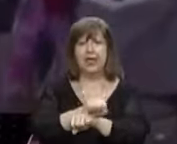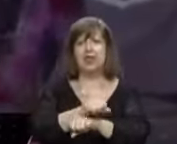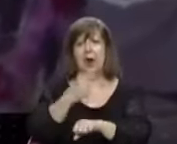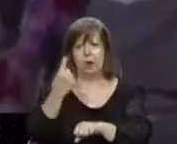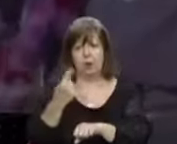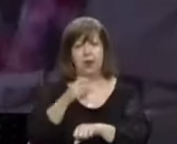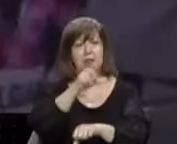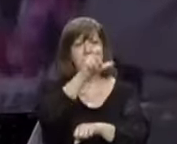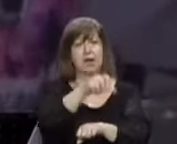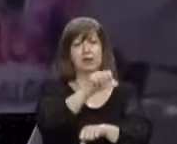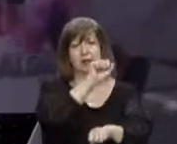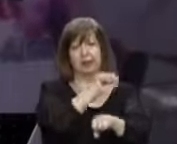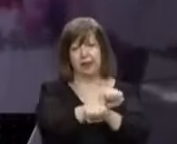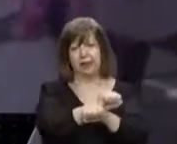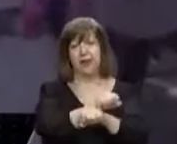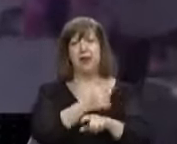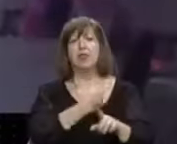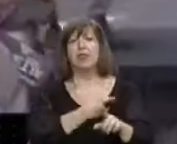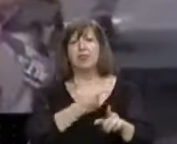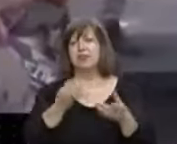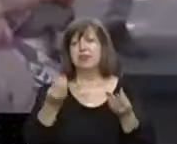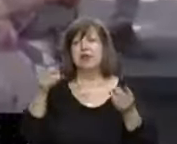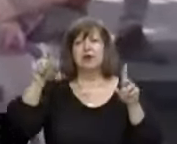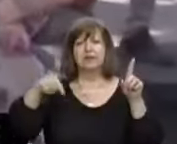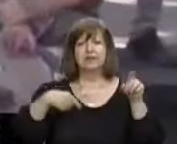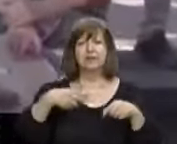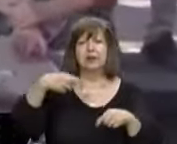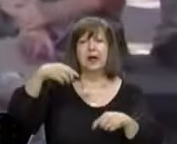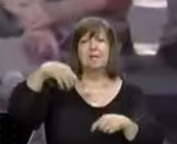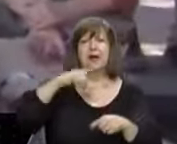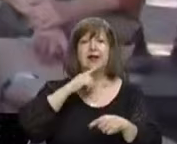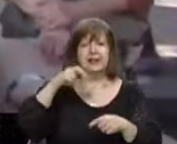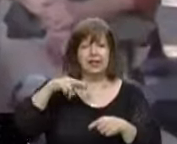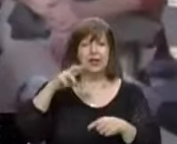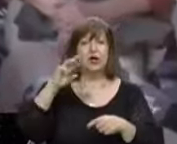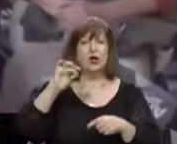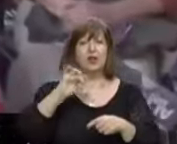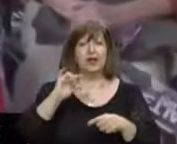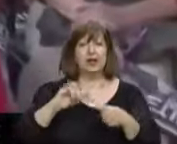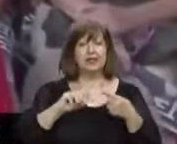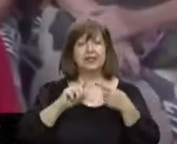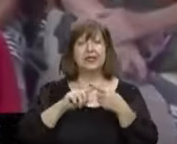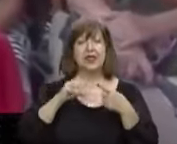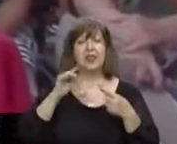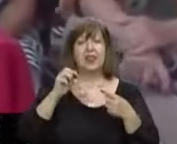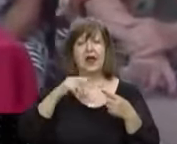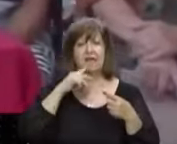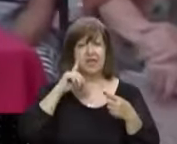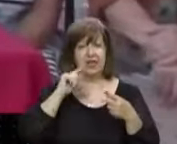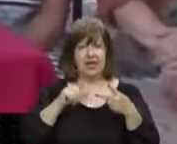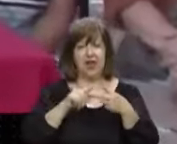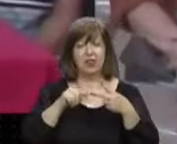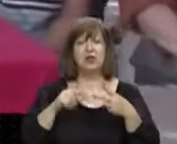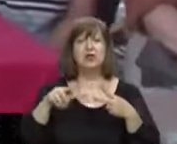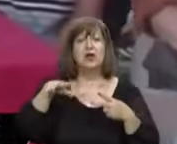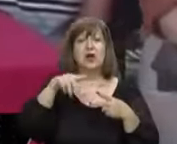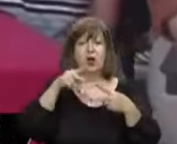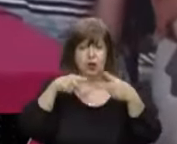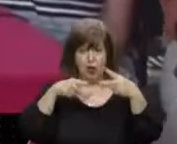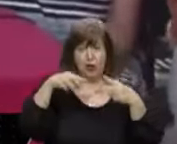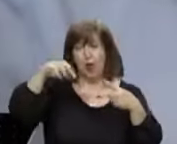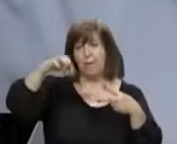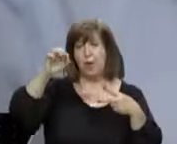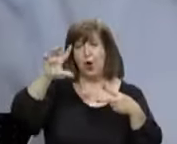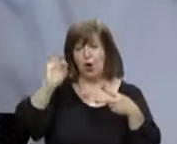segundo detenido. Son dirigentes del Polo Obrero, Martín Rodríguez y Víctor Dávila. Fueron detenidos y